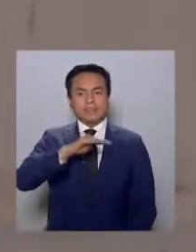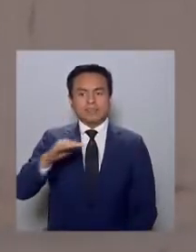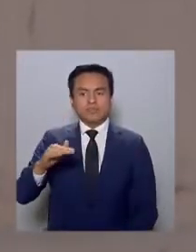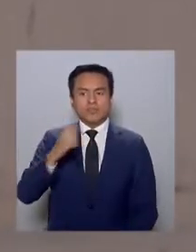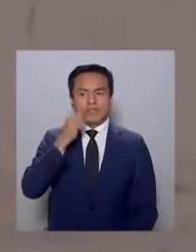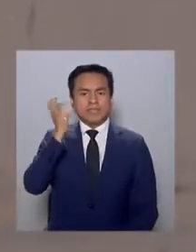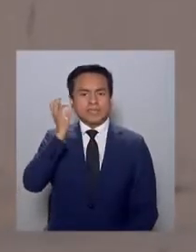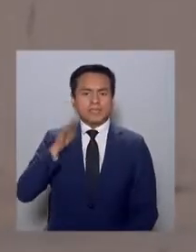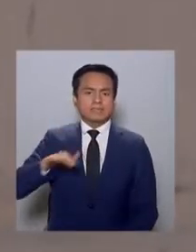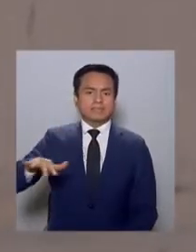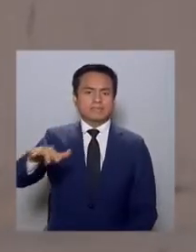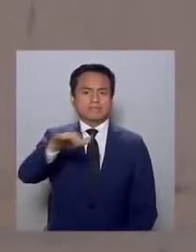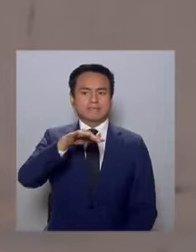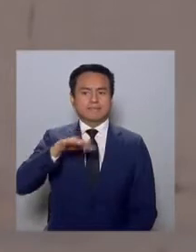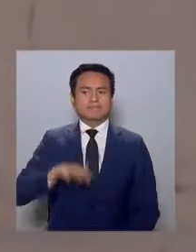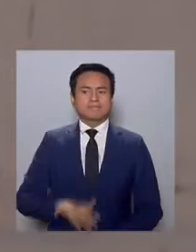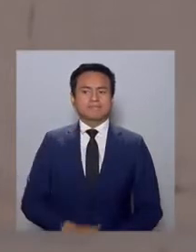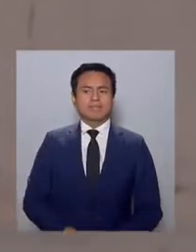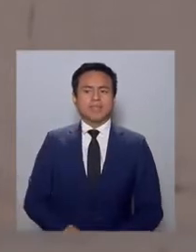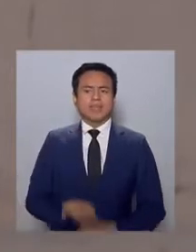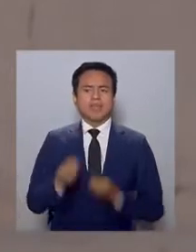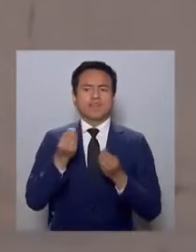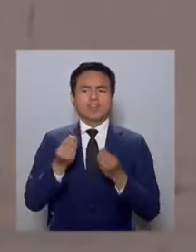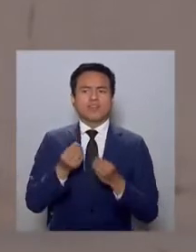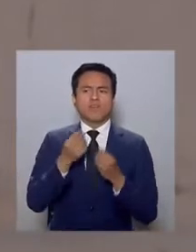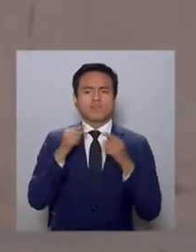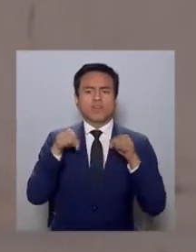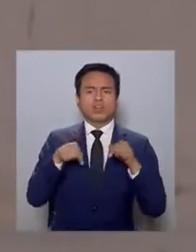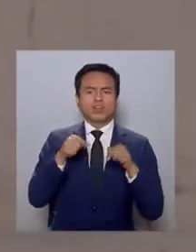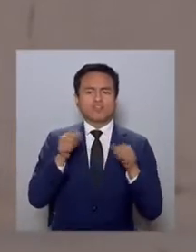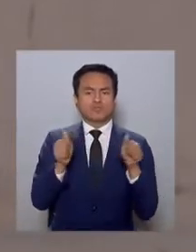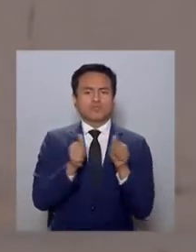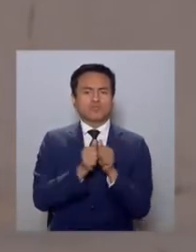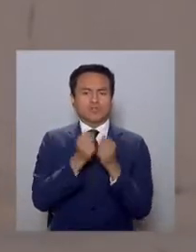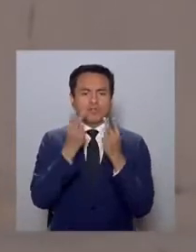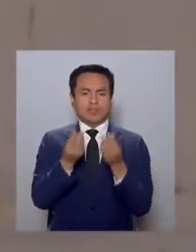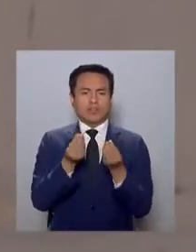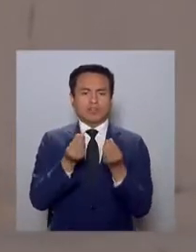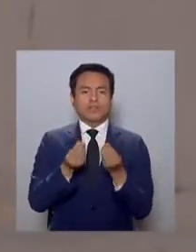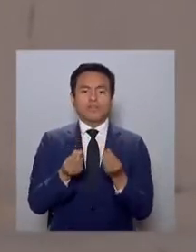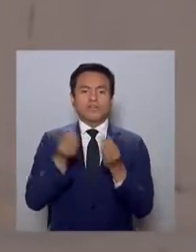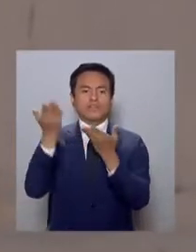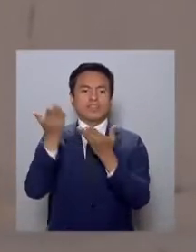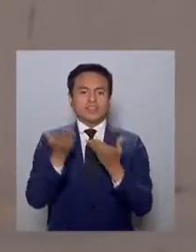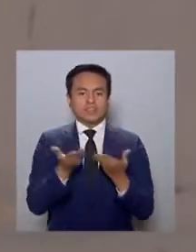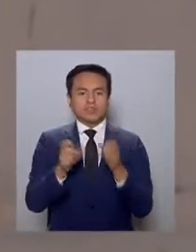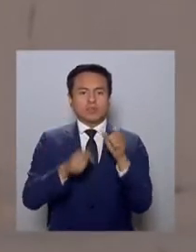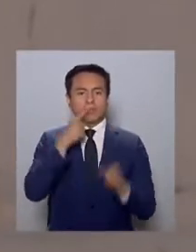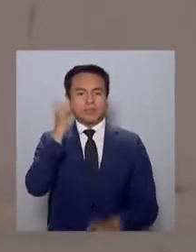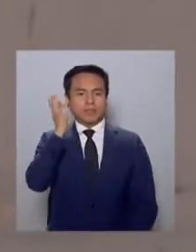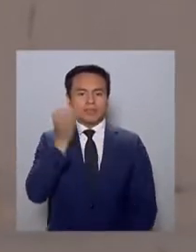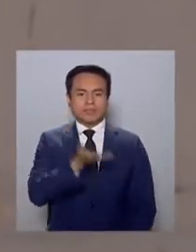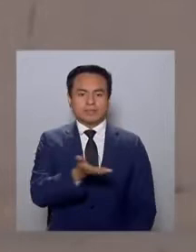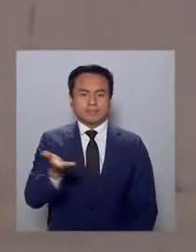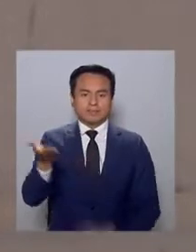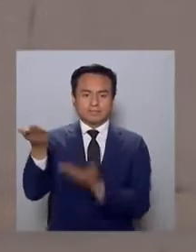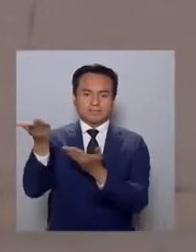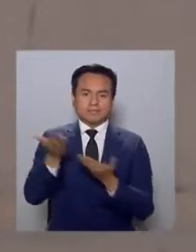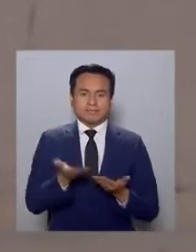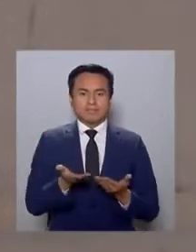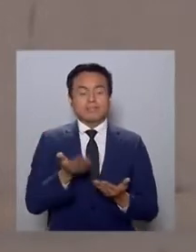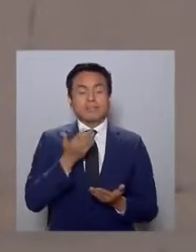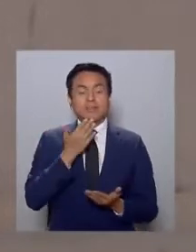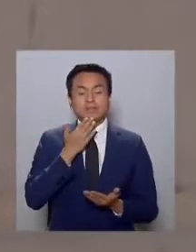y niñas. Qué bueno verles aquí. Muy bienvenidos y bienvenidas.